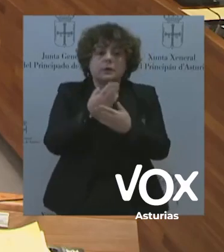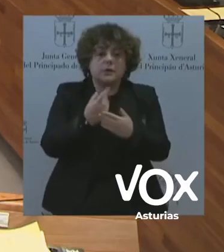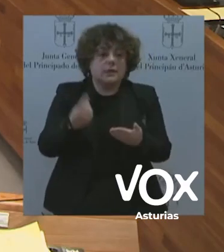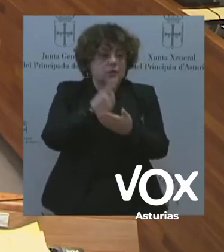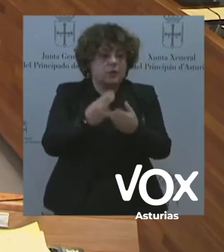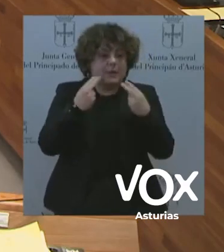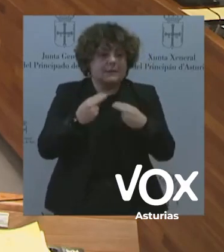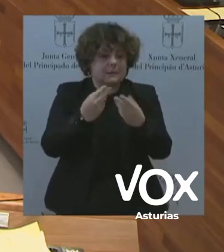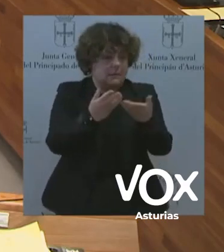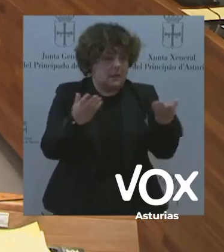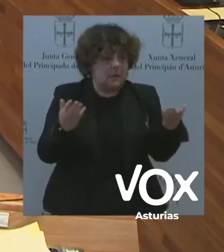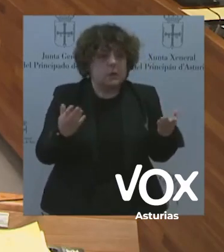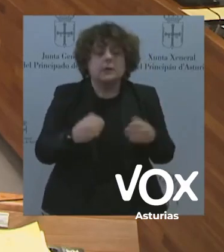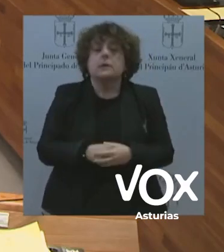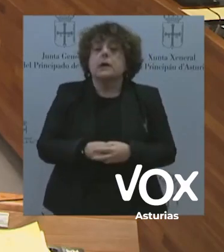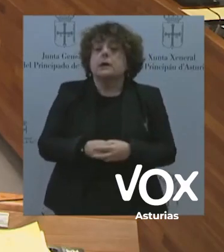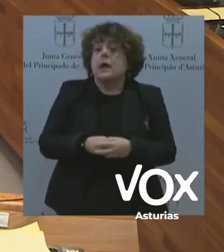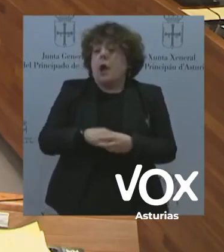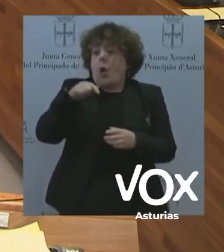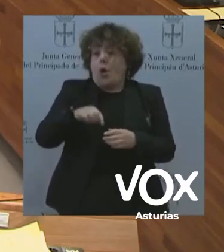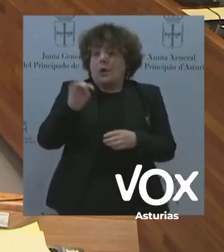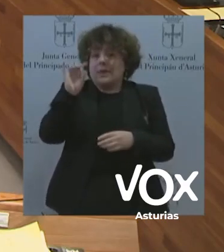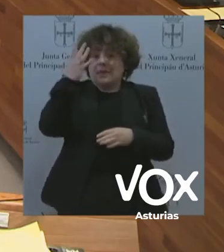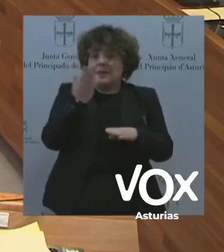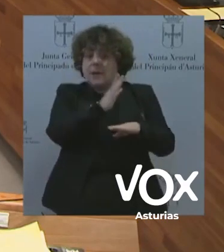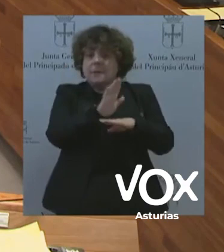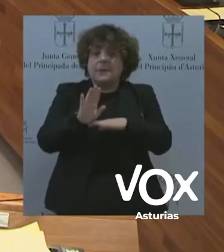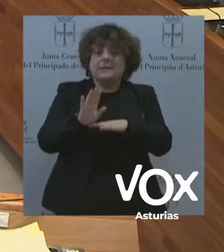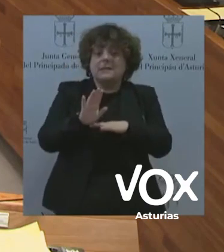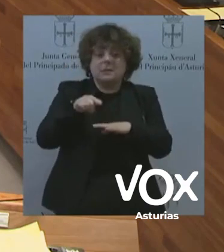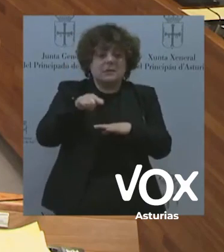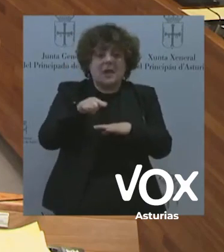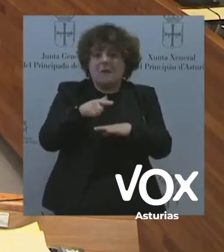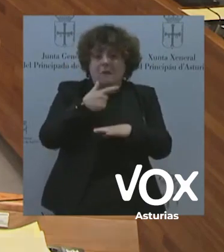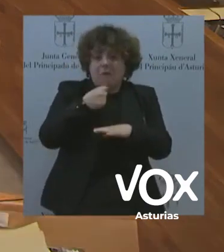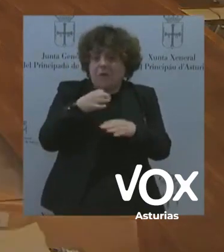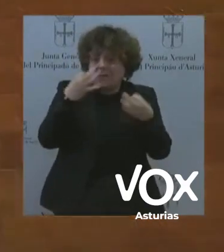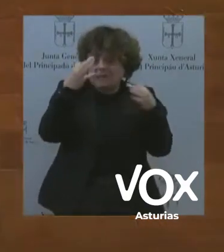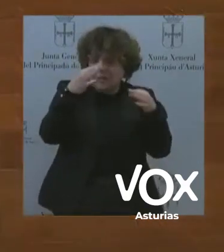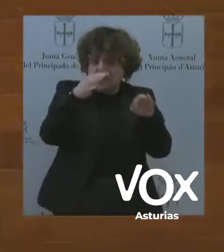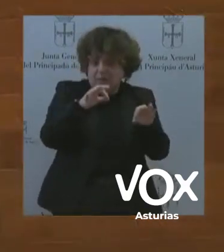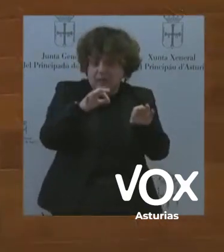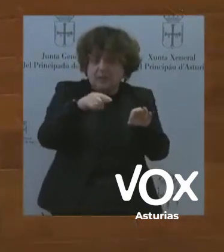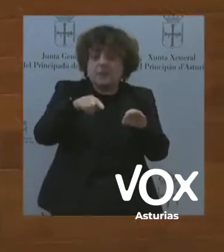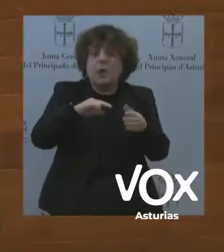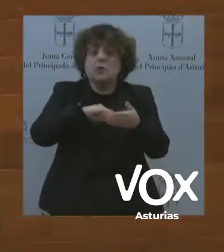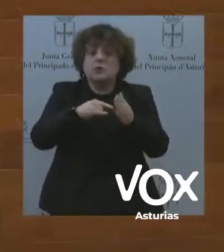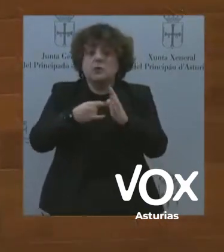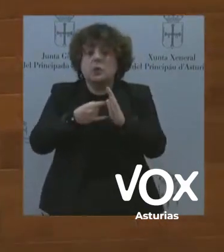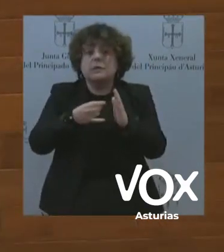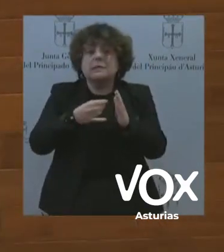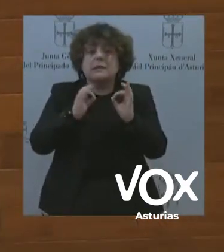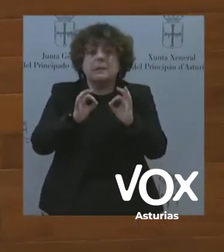La iniciativa que hoy traemos es de una sencillez aplastante. En un sistema sanitario lleno de carencias que cuesta más de